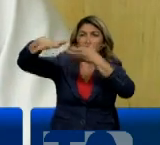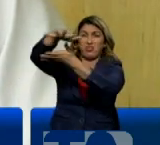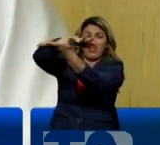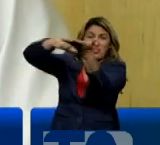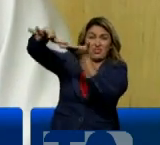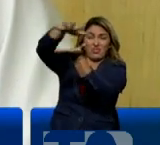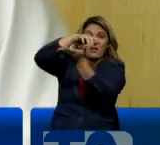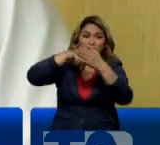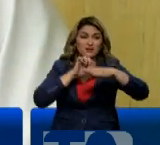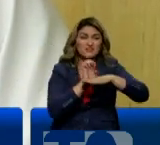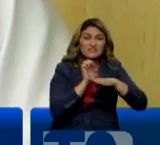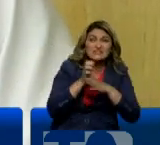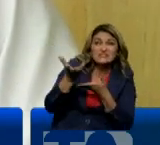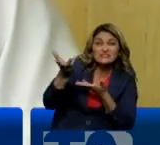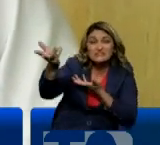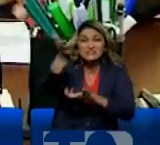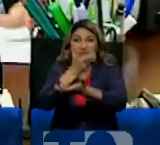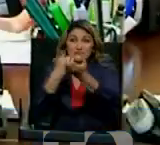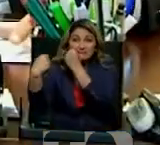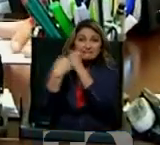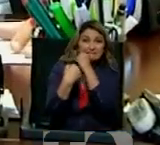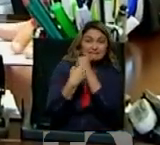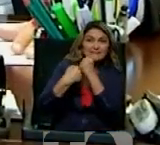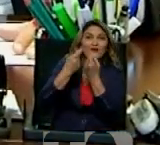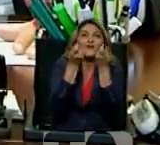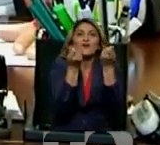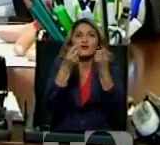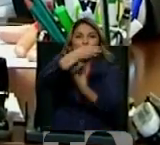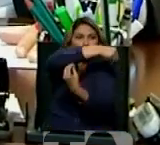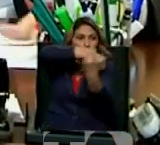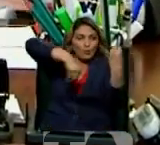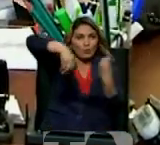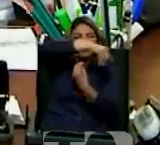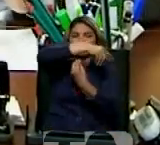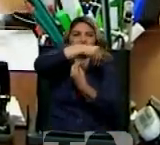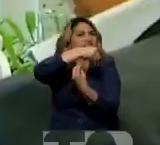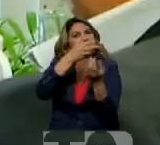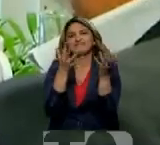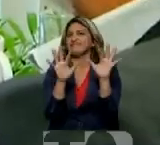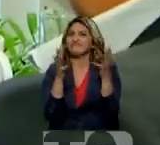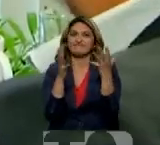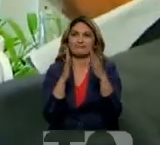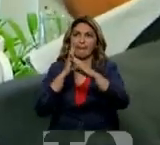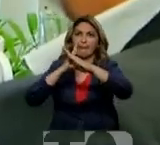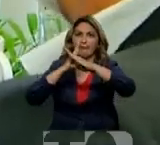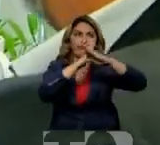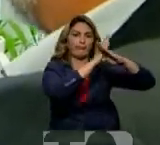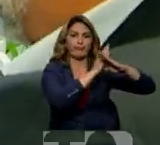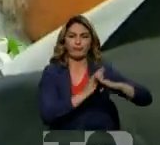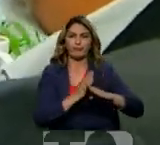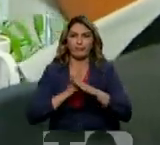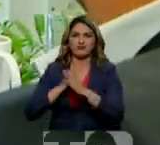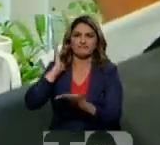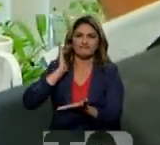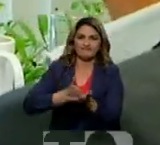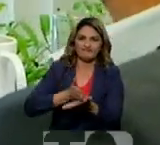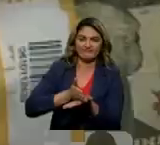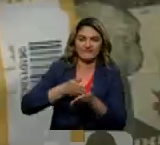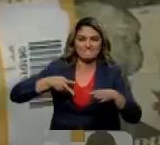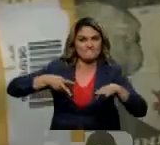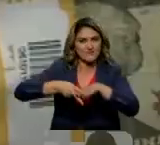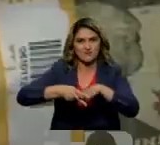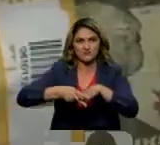de rendimiento esperado por estos inversionistas. Para Luis Salvador de la Cámara de Industrias, el riesgo país elevado afecta sí, pero más lo